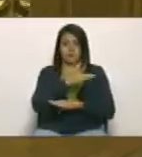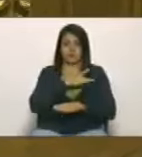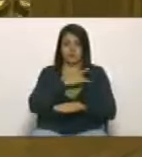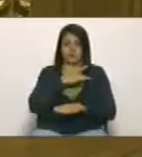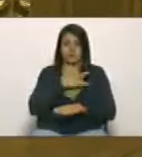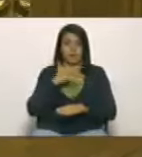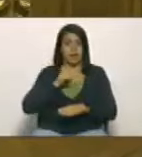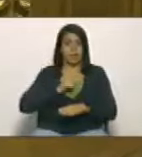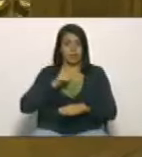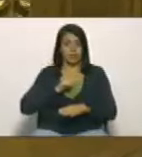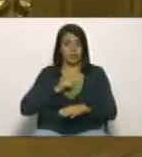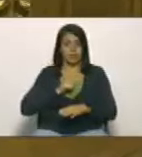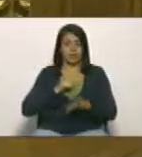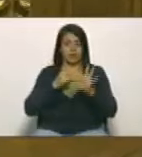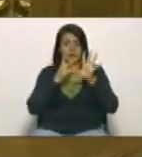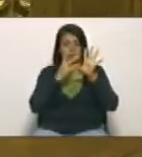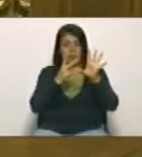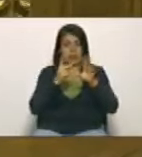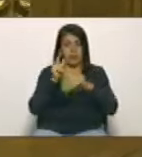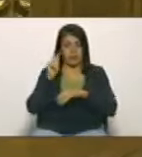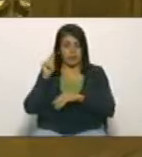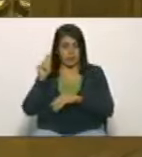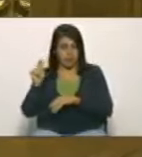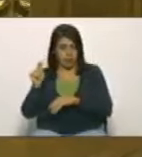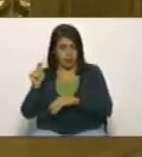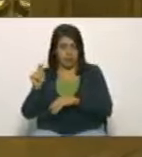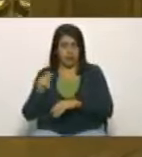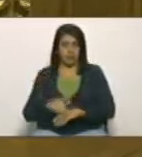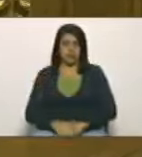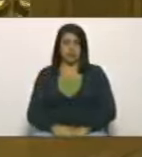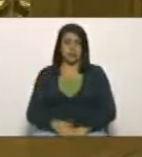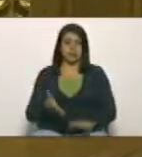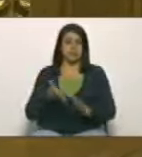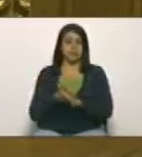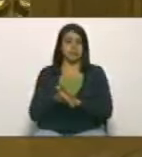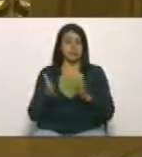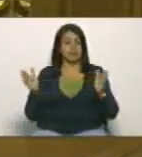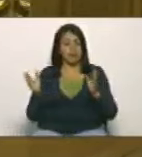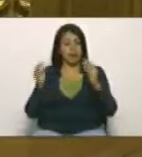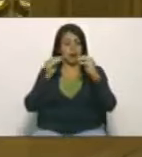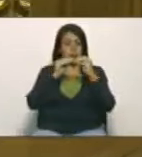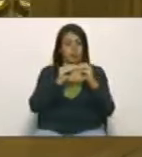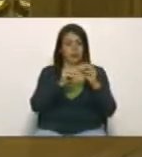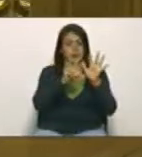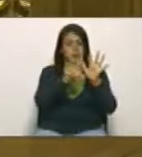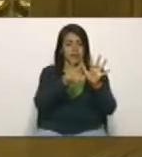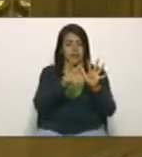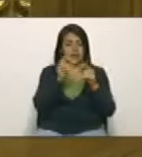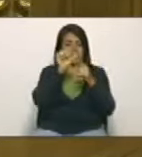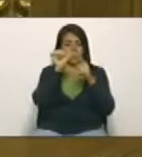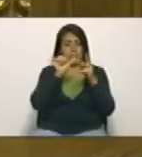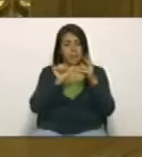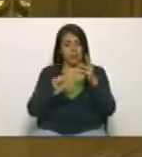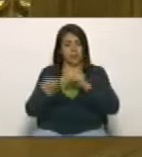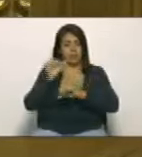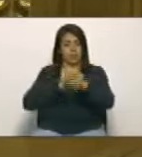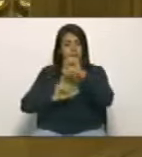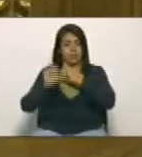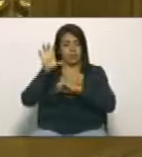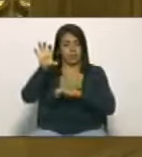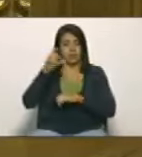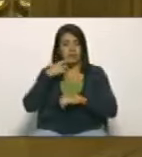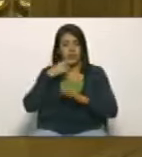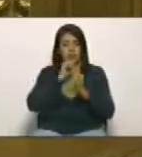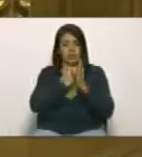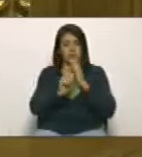sensibilizar, aprovechar las 7 líneas transformadoras que están apegadas a los 7 ámbitos de defensa de la nación según